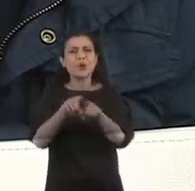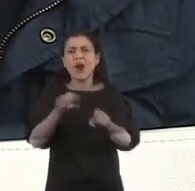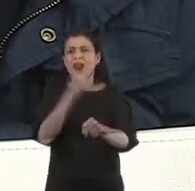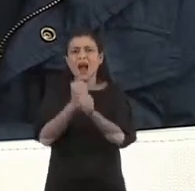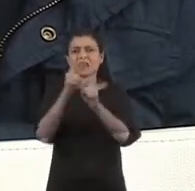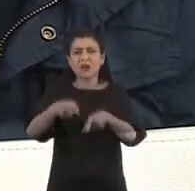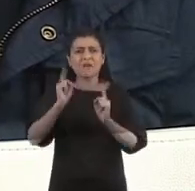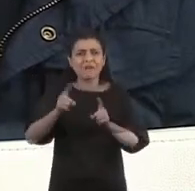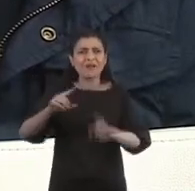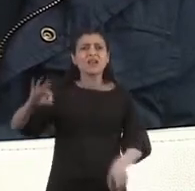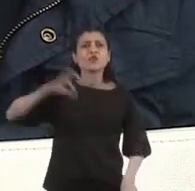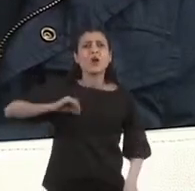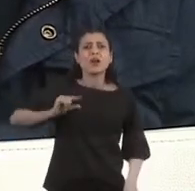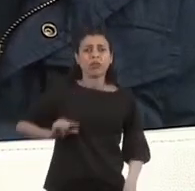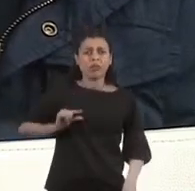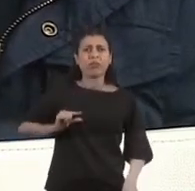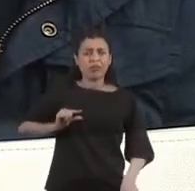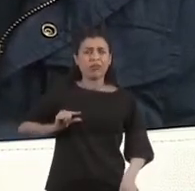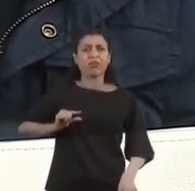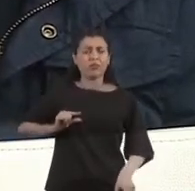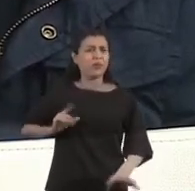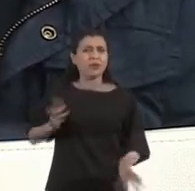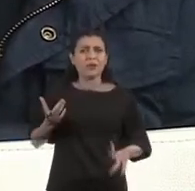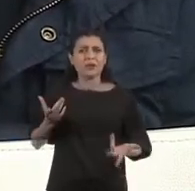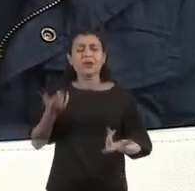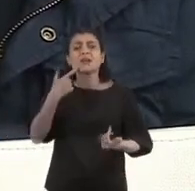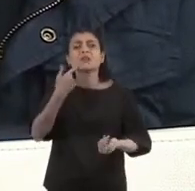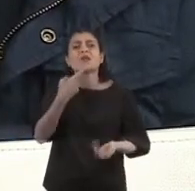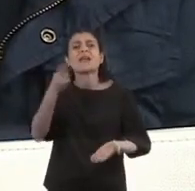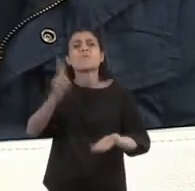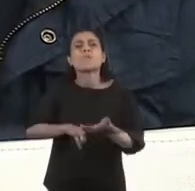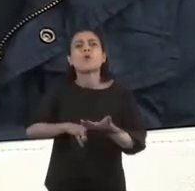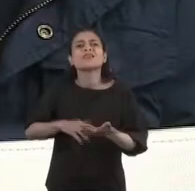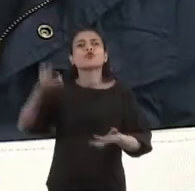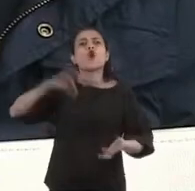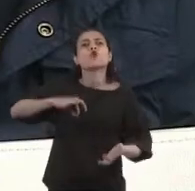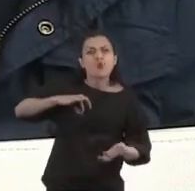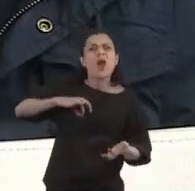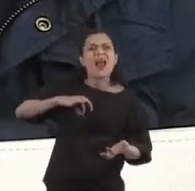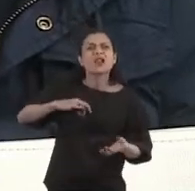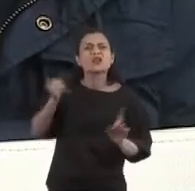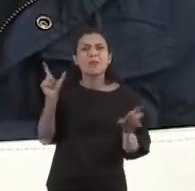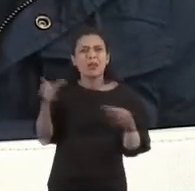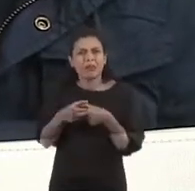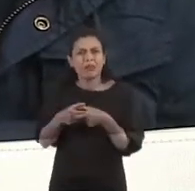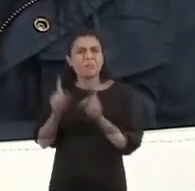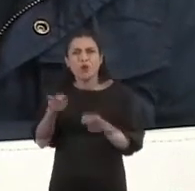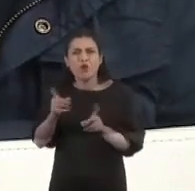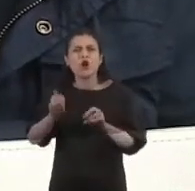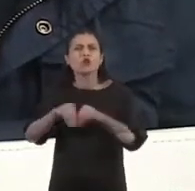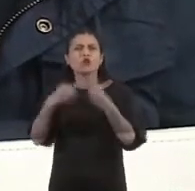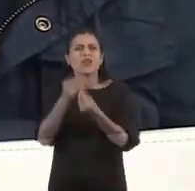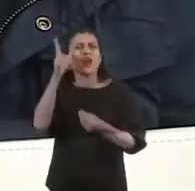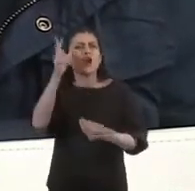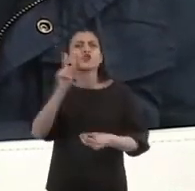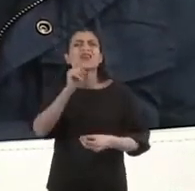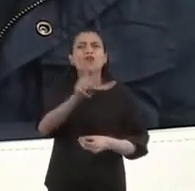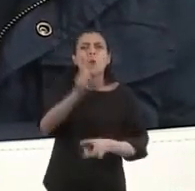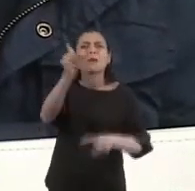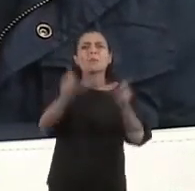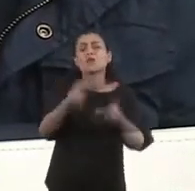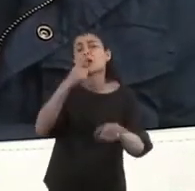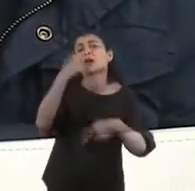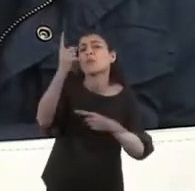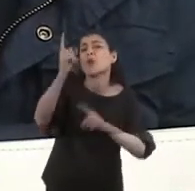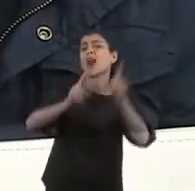bajos? De hecho, el nuevo piso de ganancias abarca a pocos trabajadores. Entiendo que el número total del país son 800.000, pero hay provincias